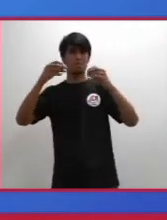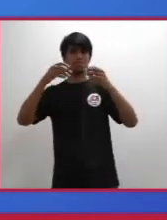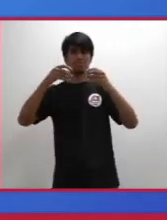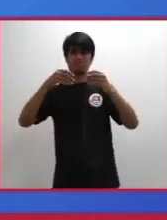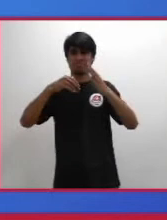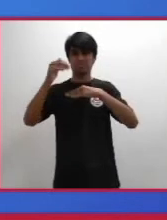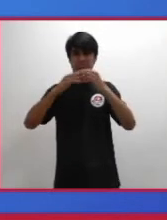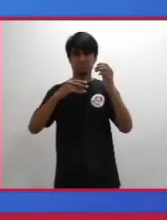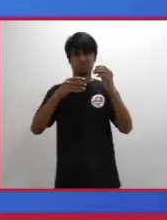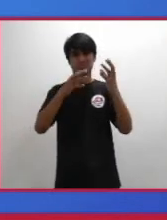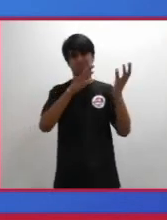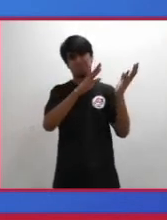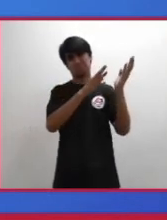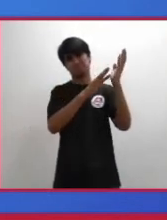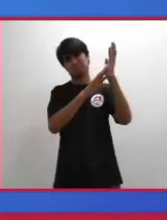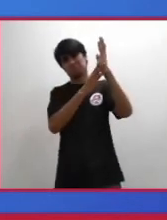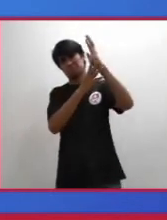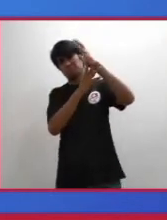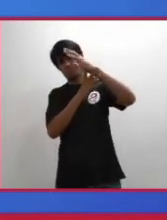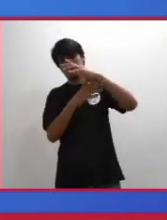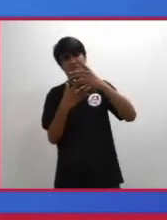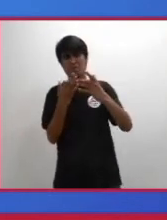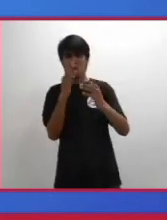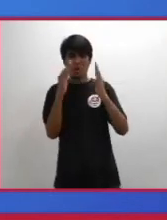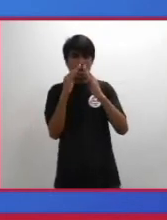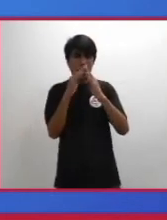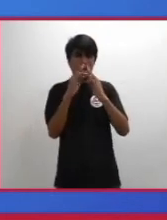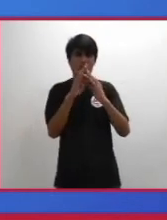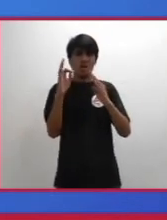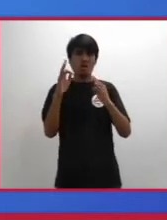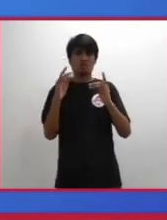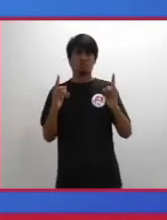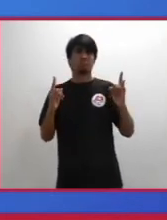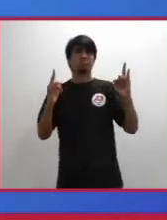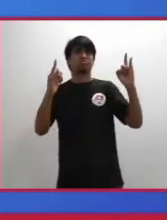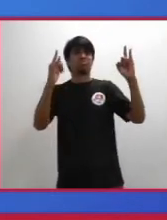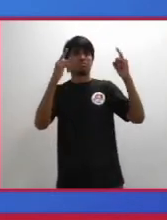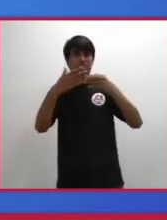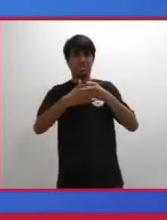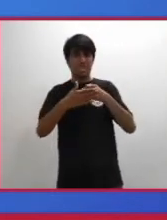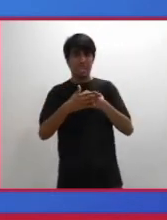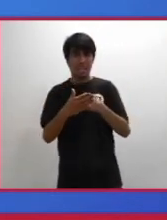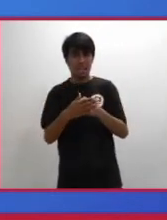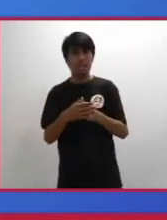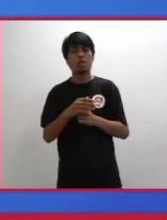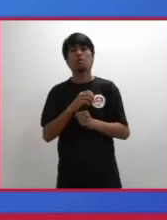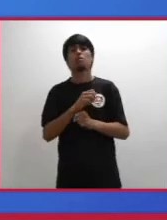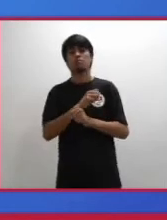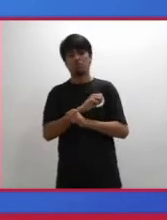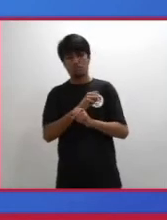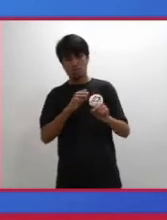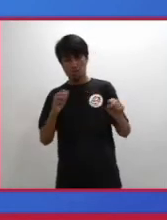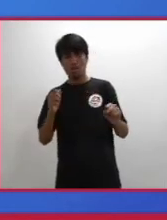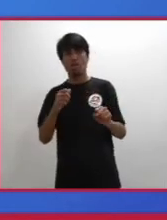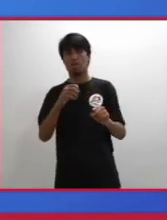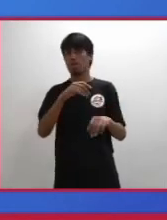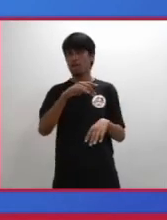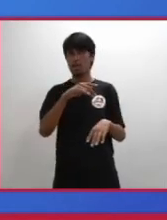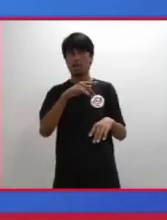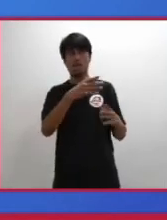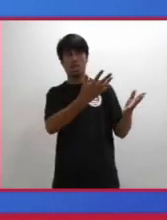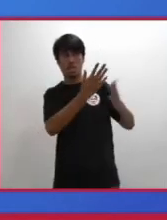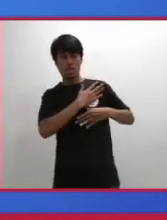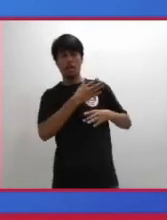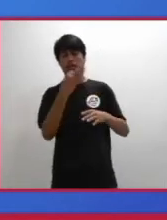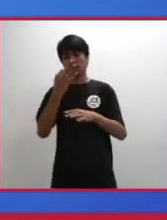establecimiento, una casa, una institución que estaba cerca. Esto también debe ser informado a la